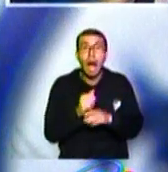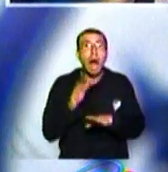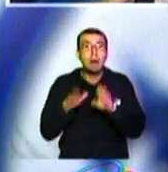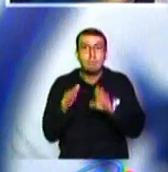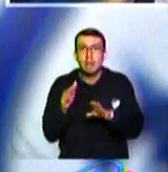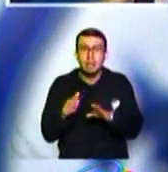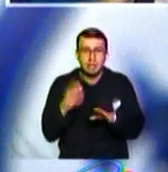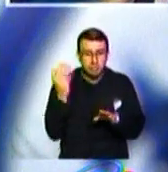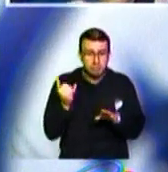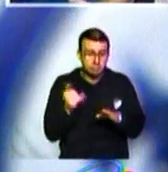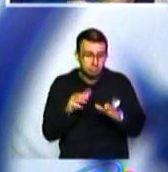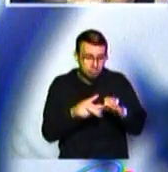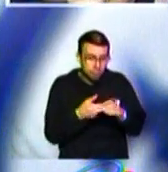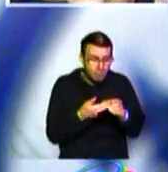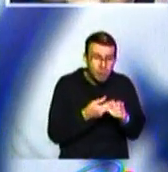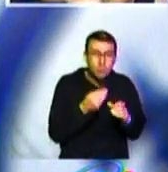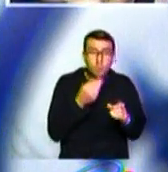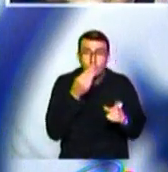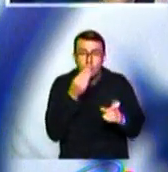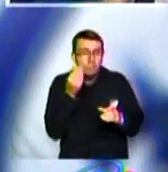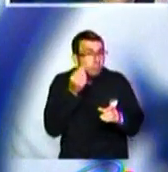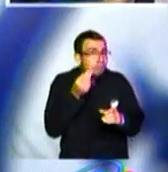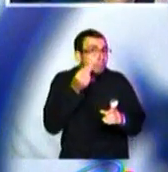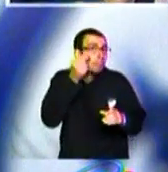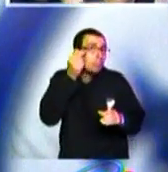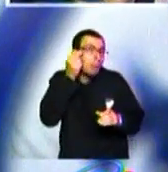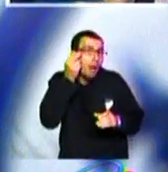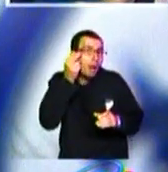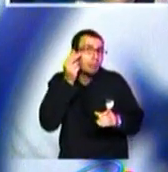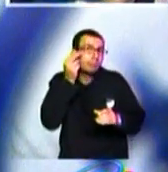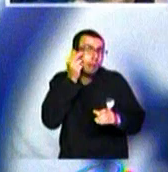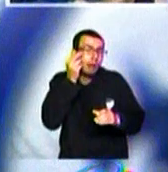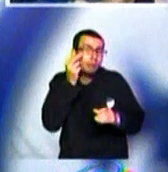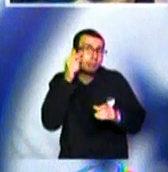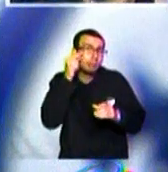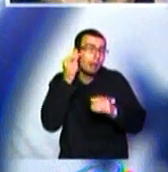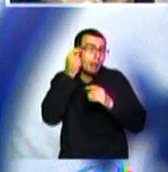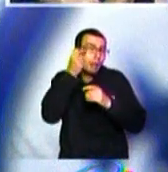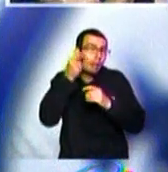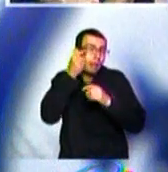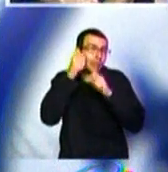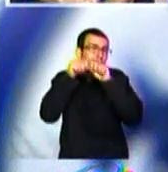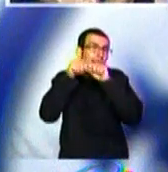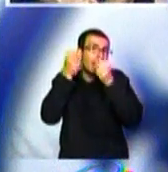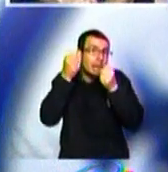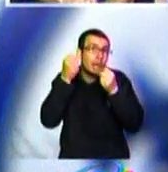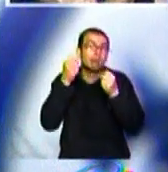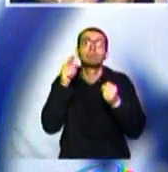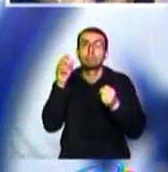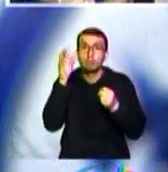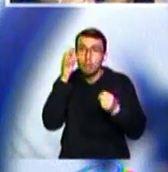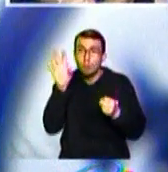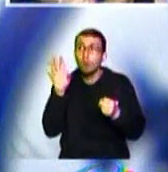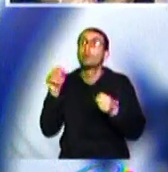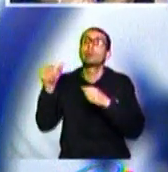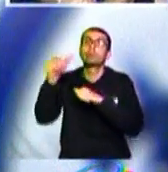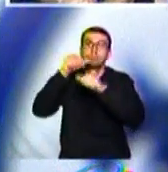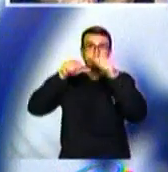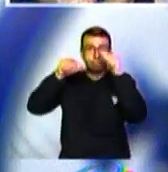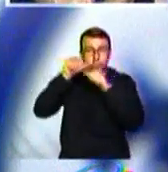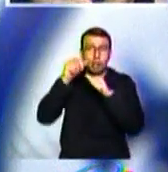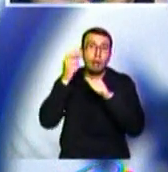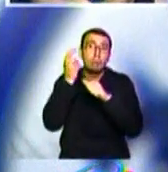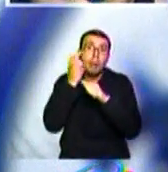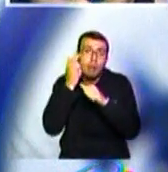el herpes pues le encanta la córnea, daña la córnea, y un paciente puede irse de trasplante de córnea por